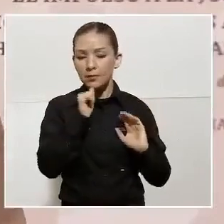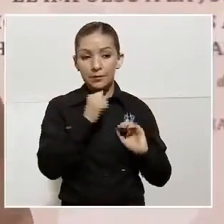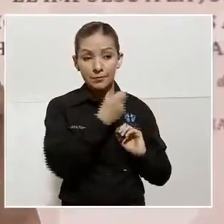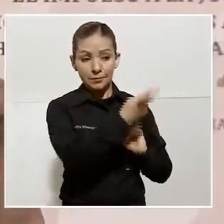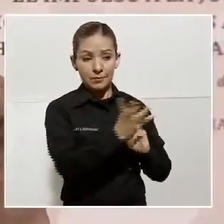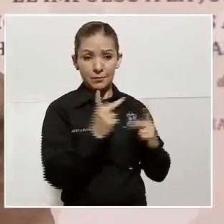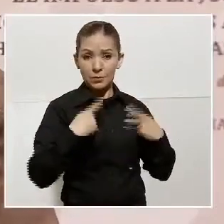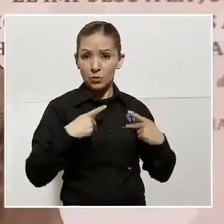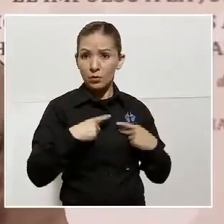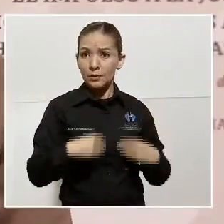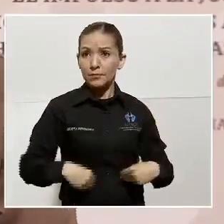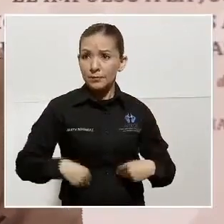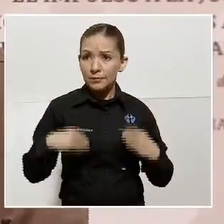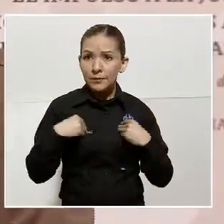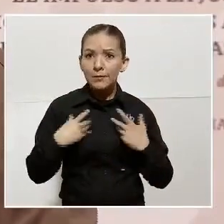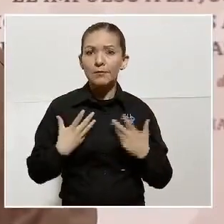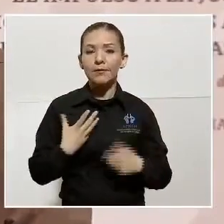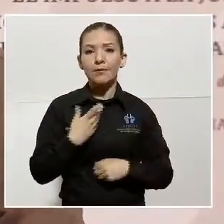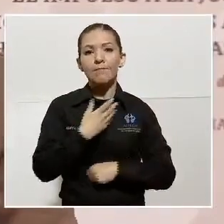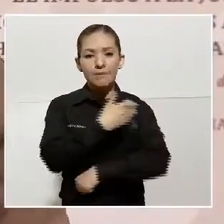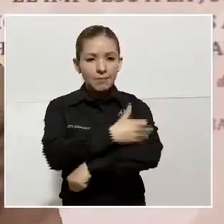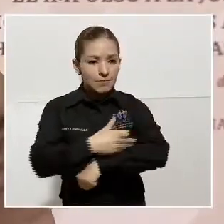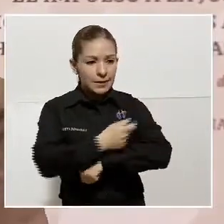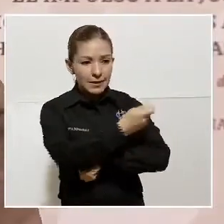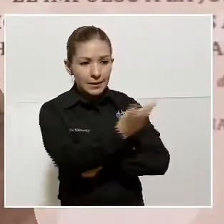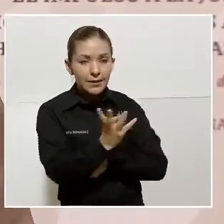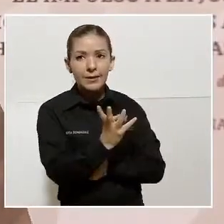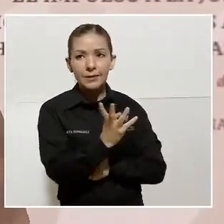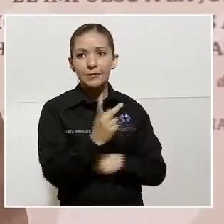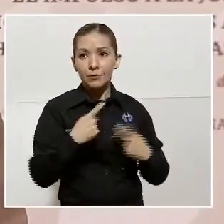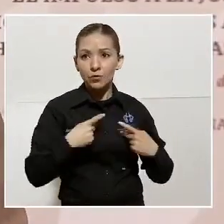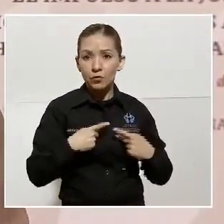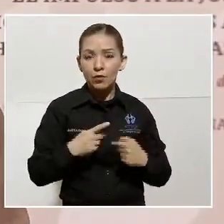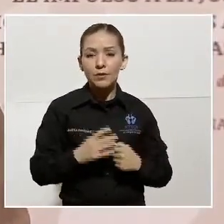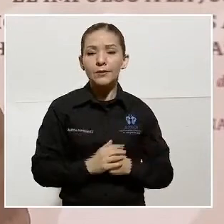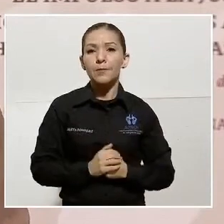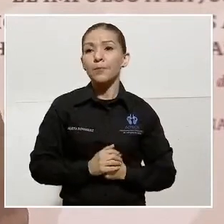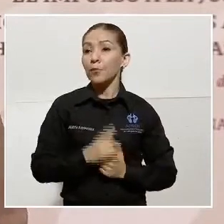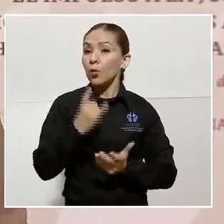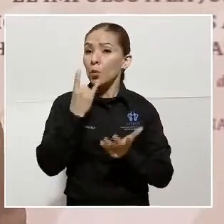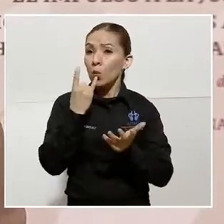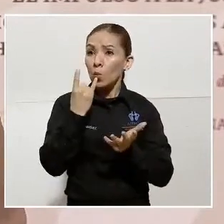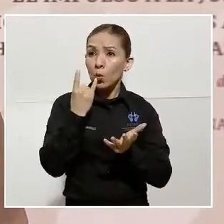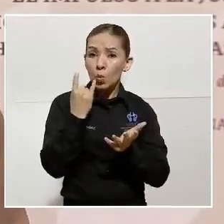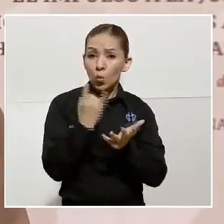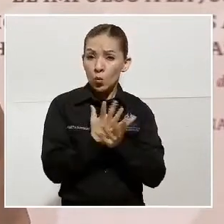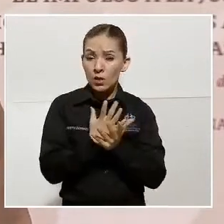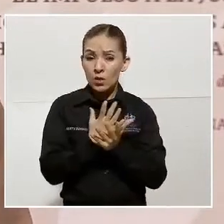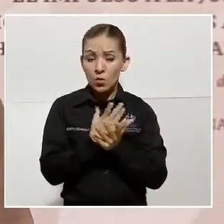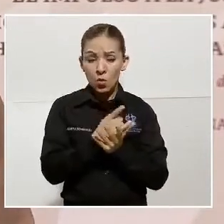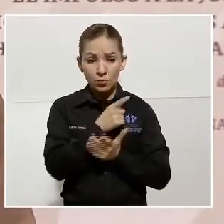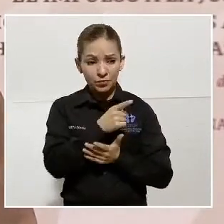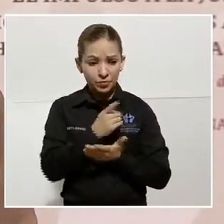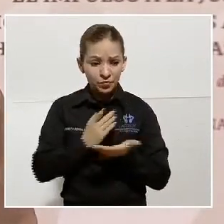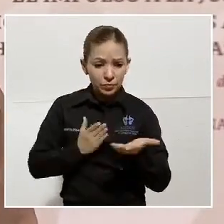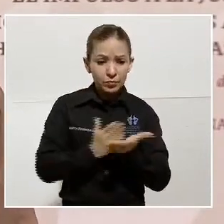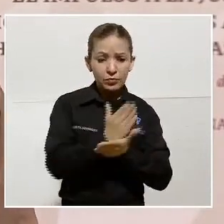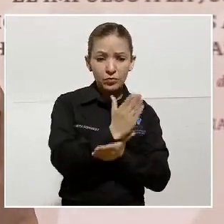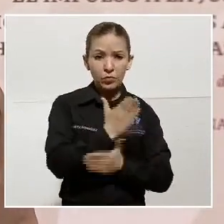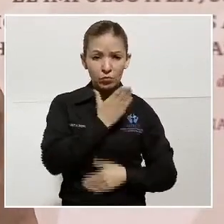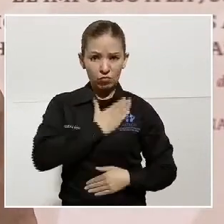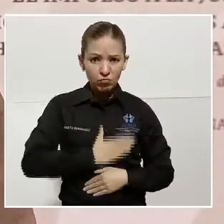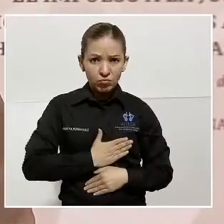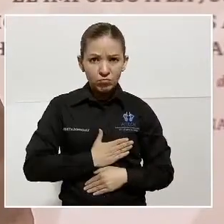los sobrevivientes, a los familiares de las víctimas, no solo se les negó el acceso a la justicia por